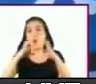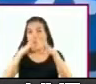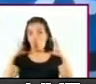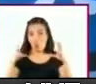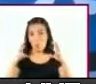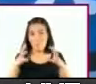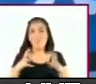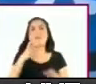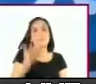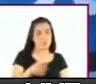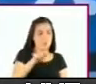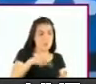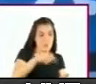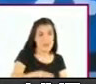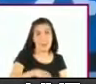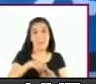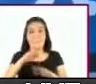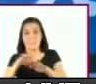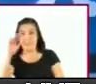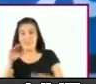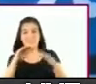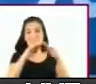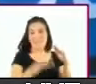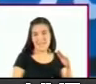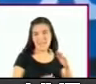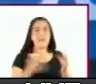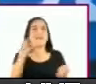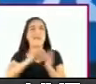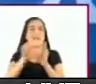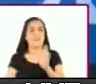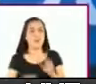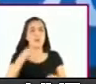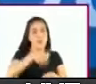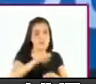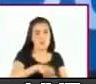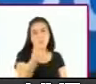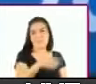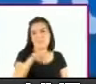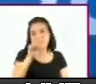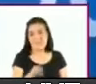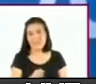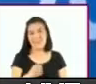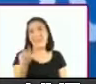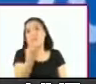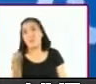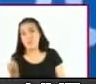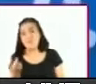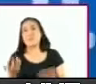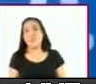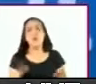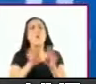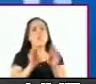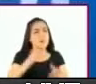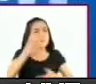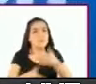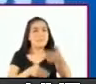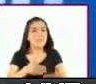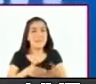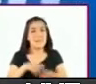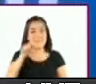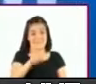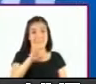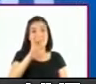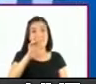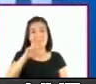en lugares o posiciones mayores. Por ejemplo, en el lugar 160 o 200. El procedimiento de